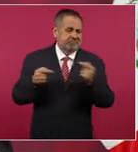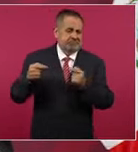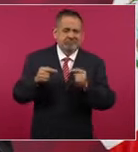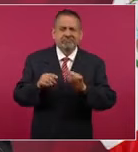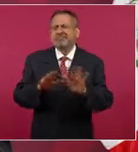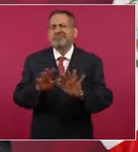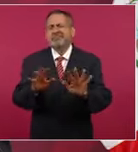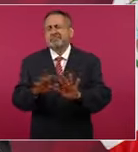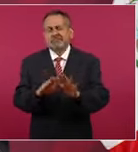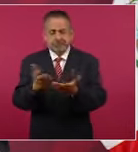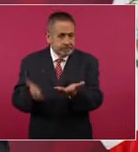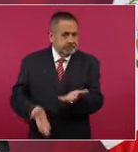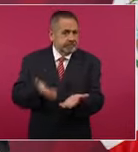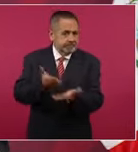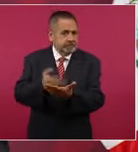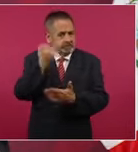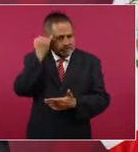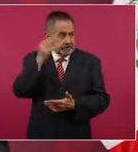planteamiento.